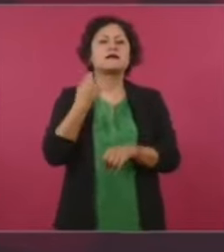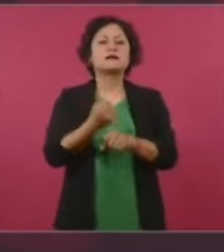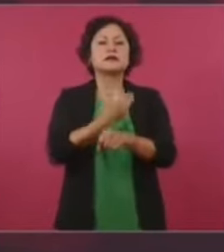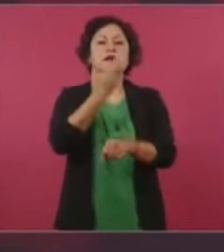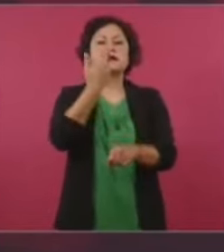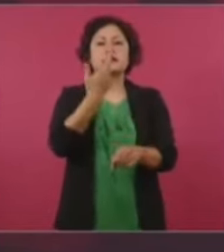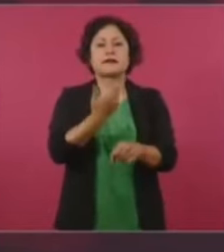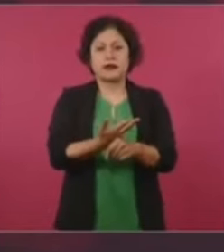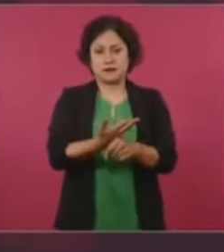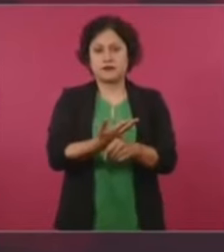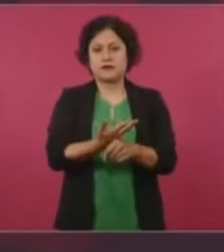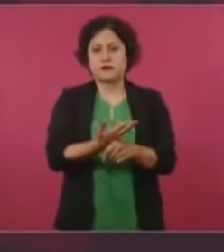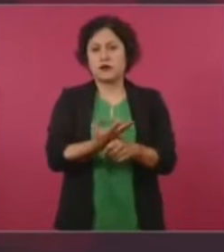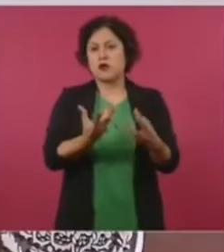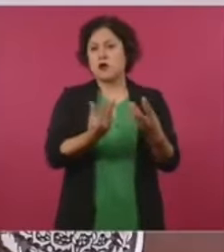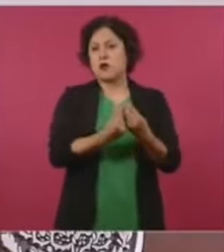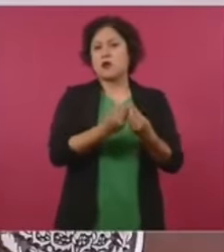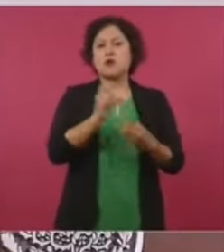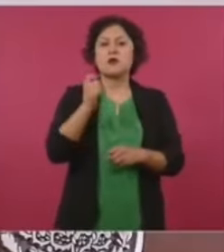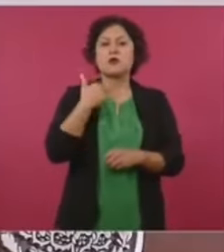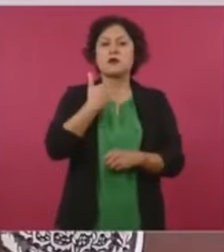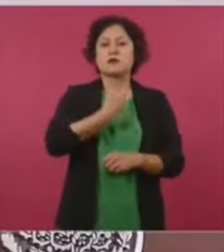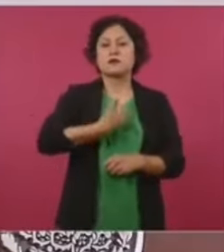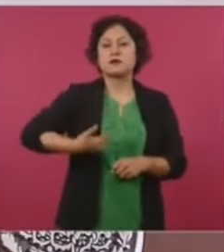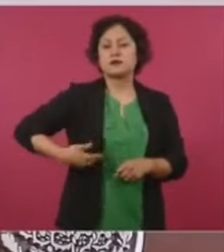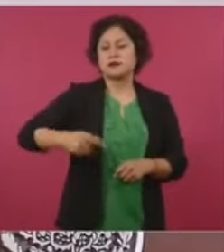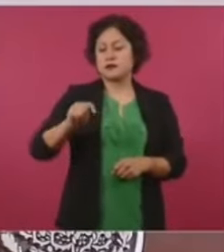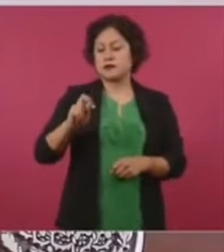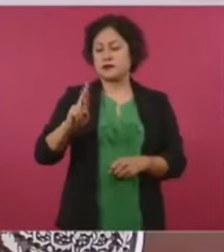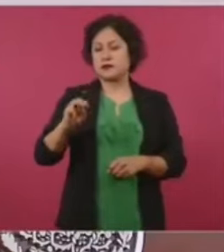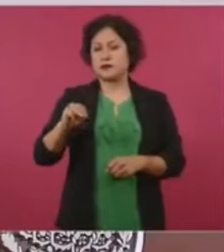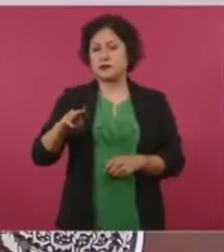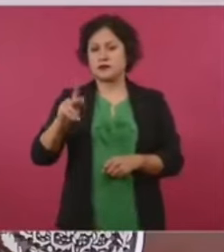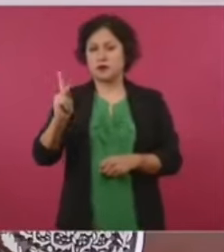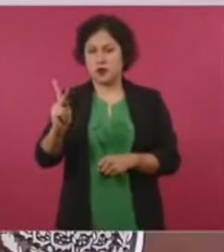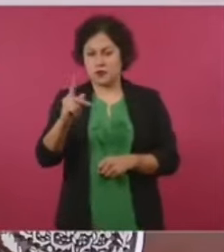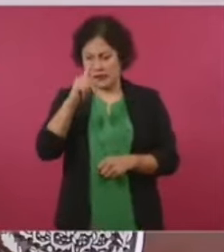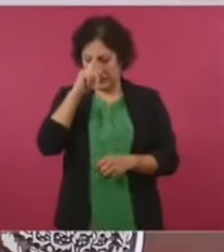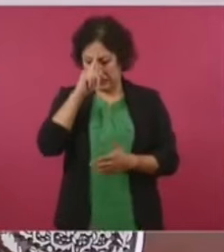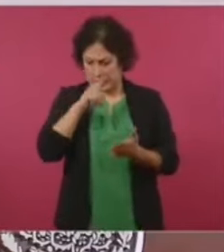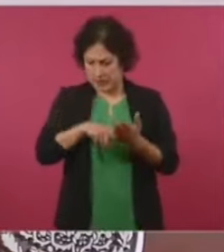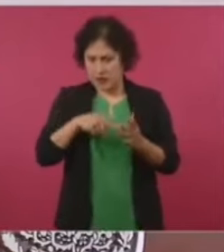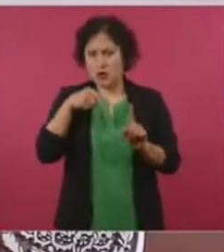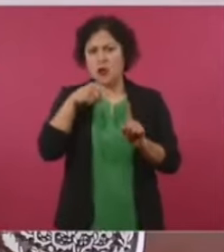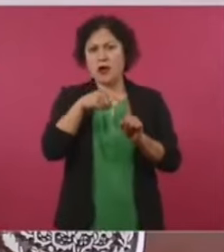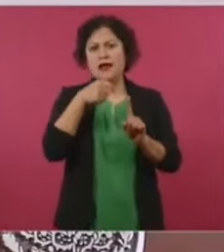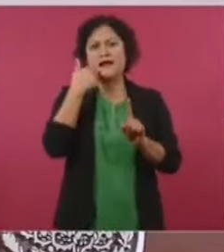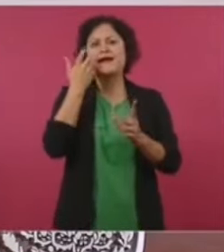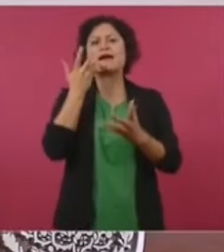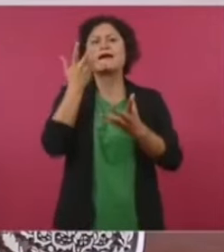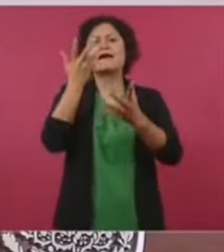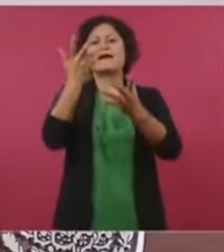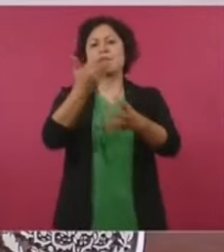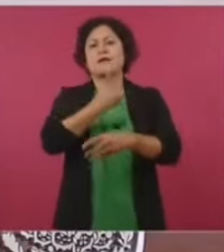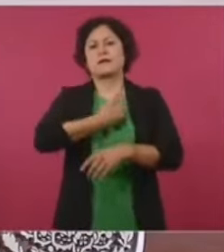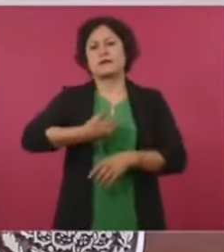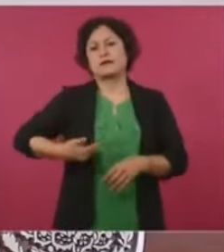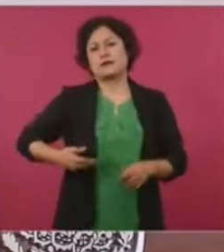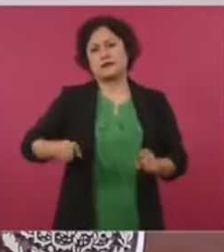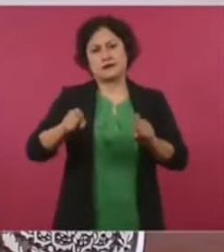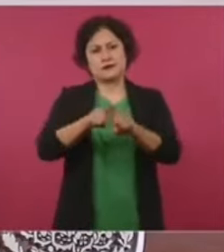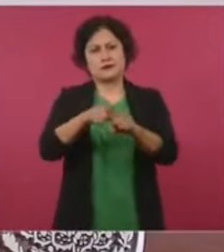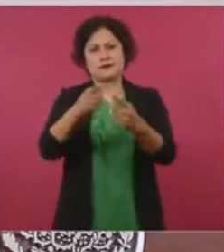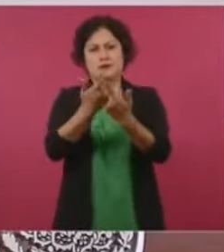Quiero comentar brevemente sobre las declaraciones del exsecretario de Estado de Estados Unidos durante la administración de Donald Trump, Mike